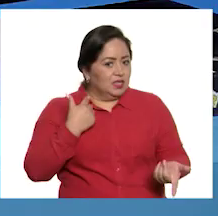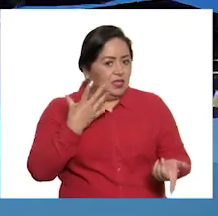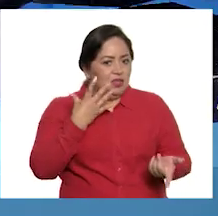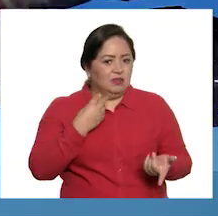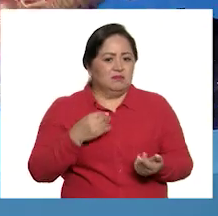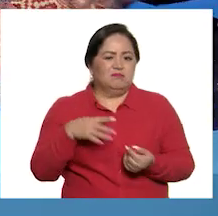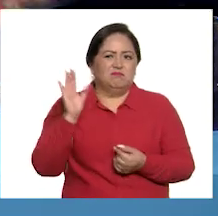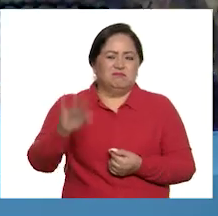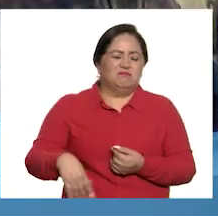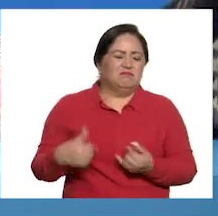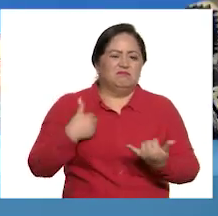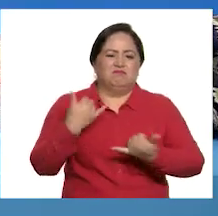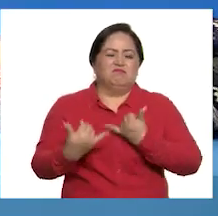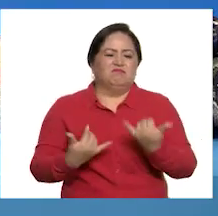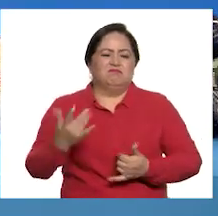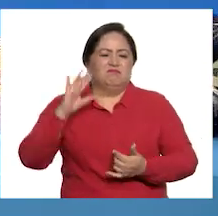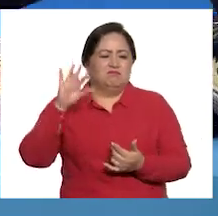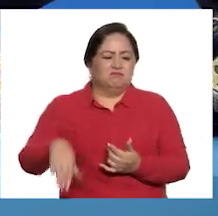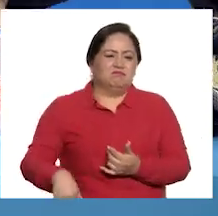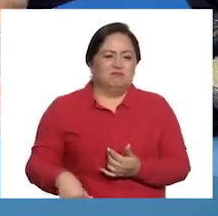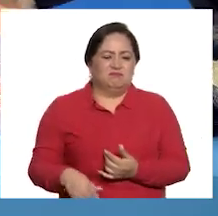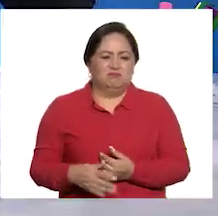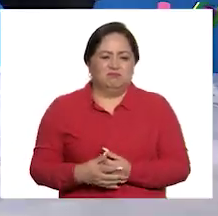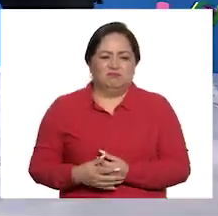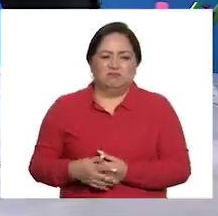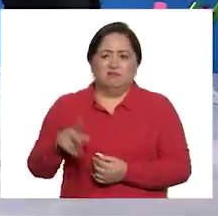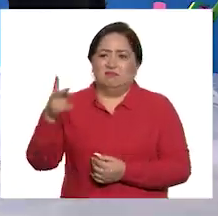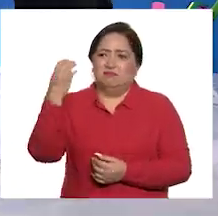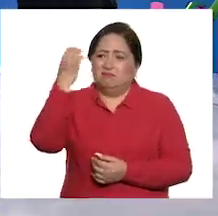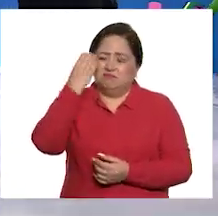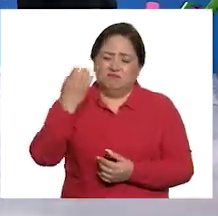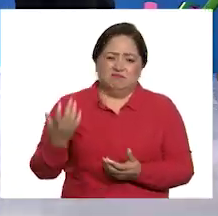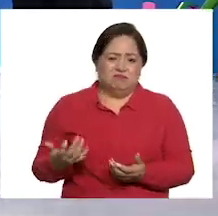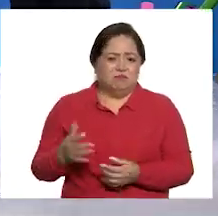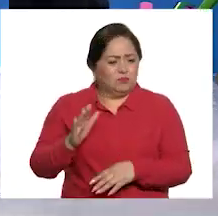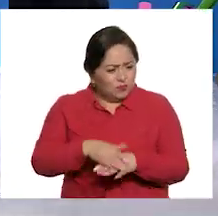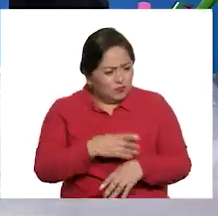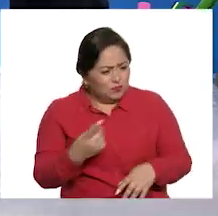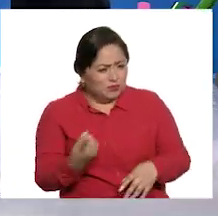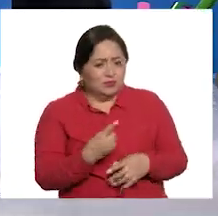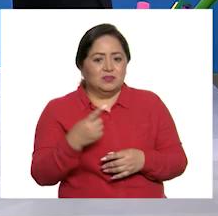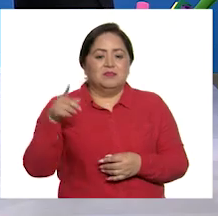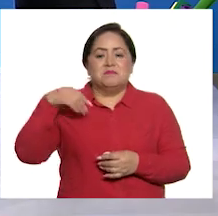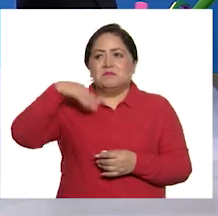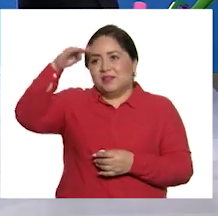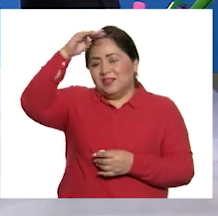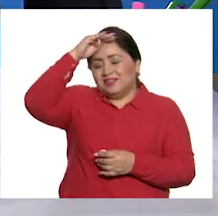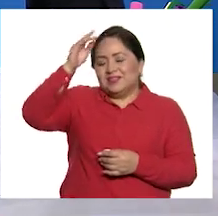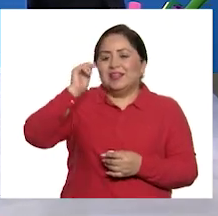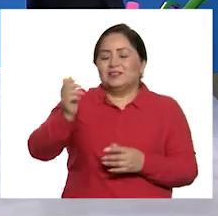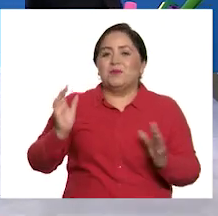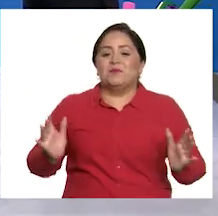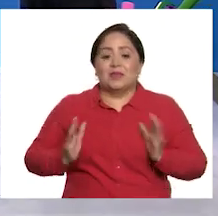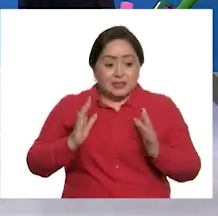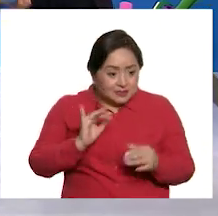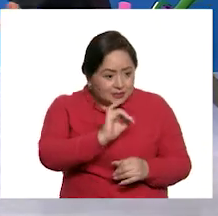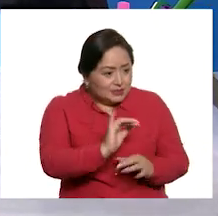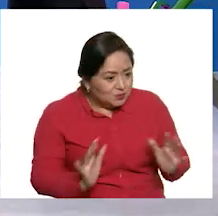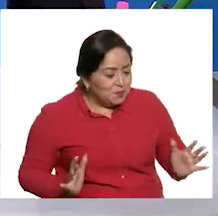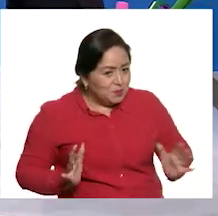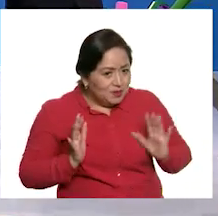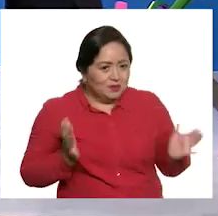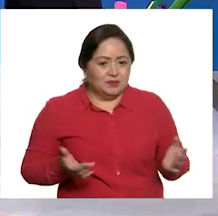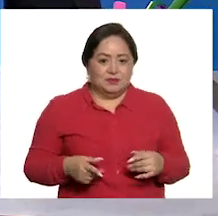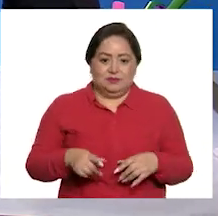no juego. No. Me cotorreó. ¿Por qué? Porque dijo que era una sorpresa. Pues es una sorpresa, Ali.